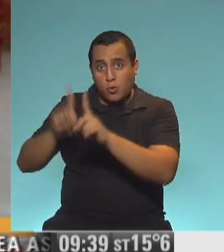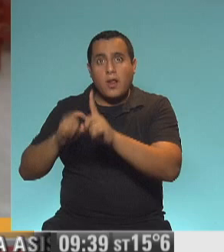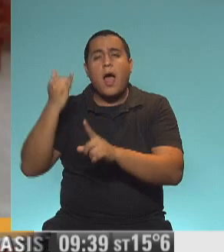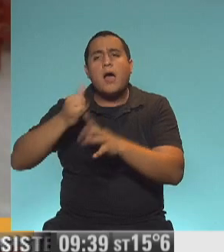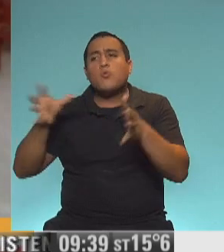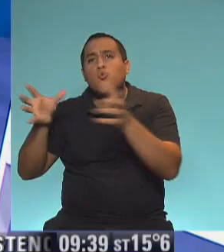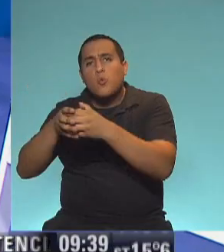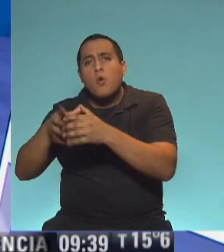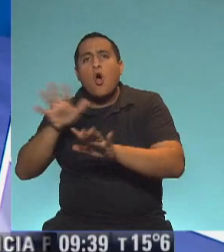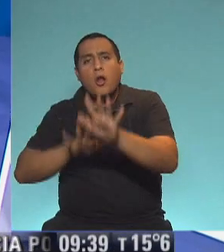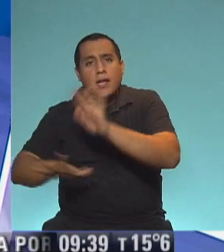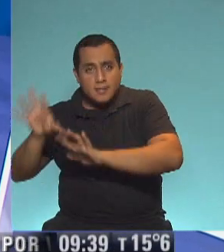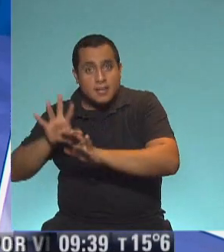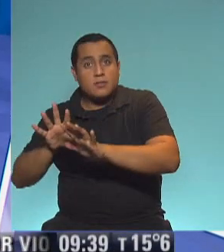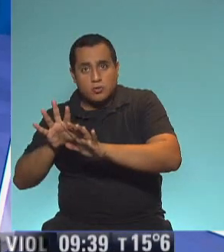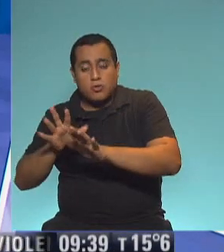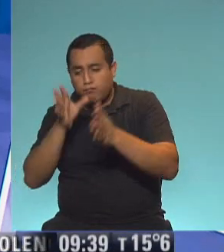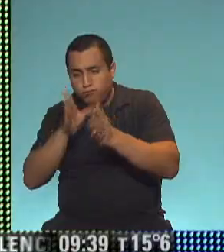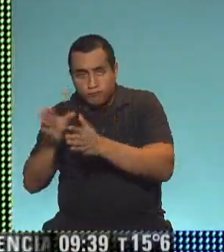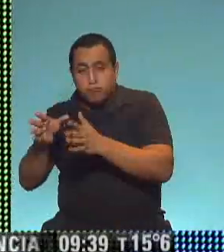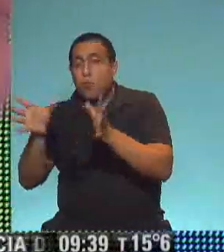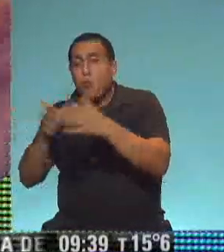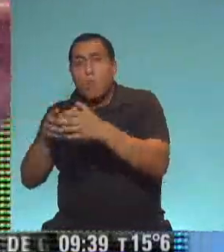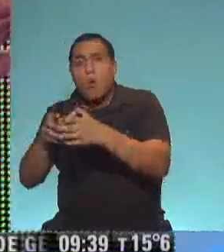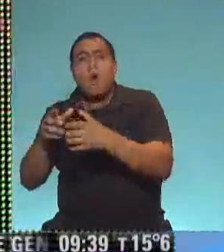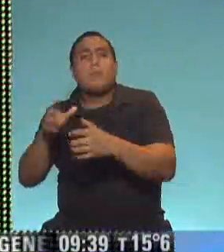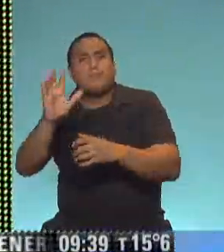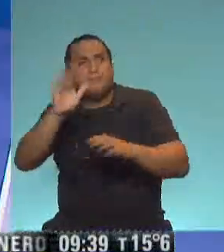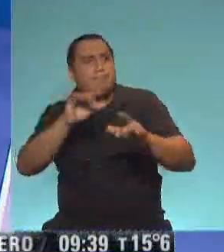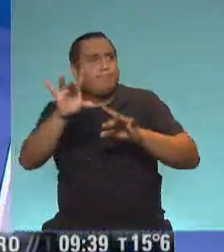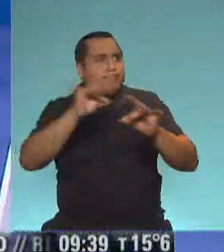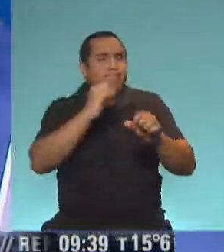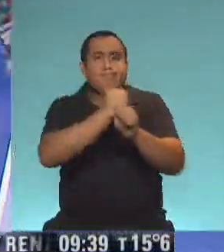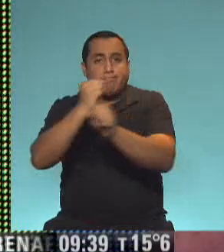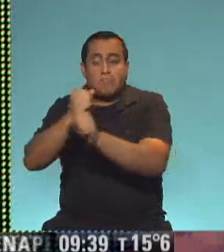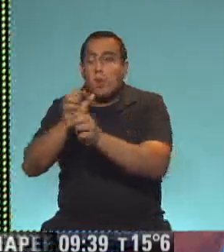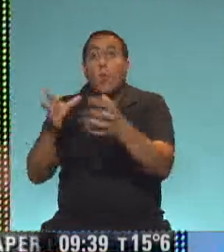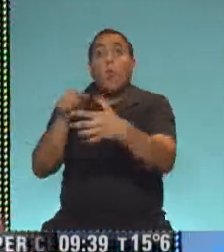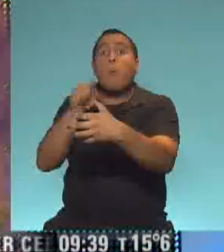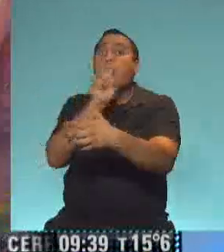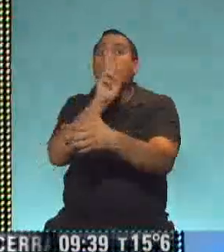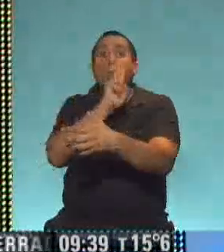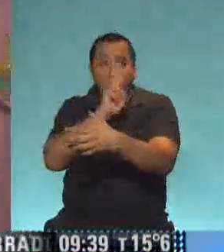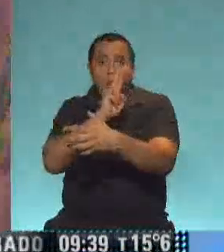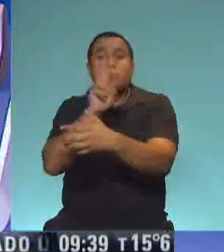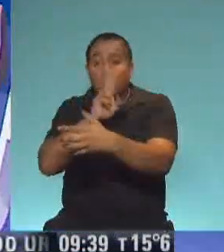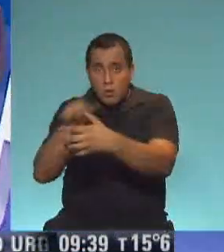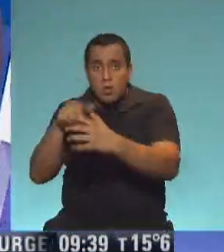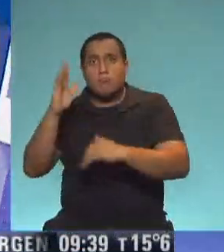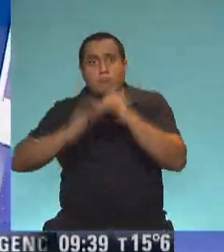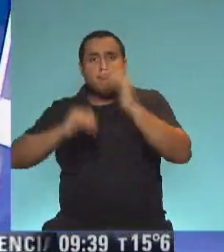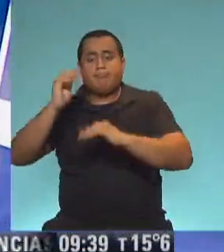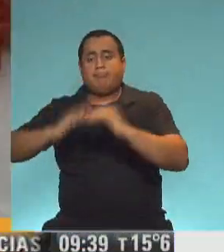cooperativas organizadas que son mujeres? Cooperativas que arman. Son grupos de mujeres que construyen